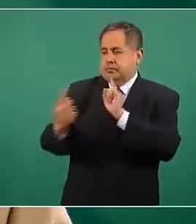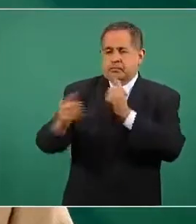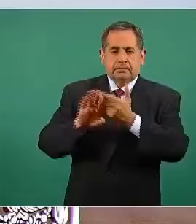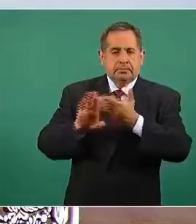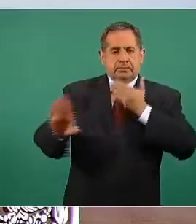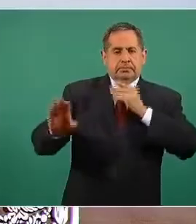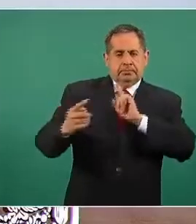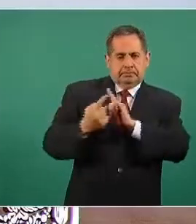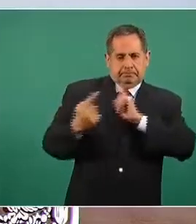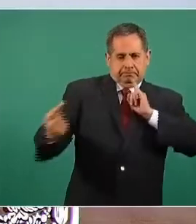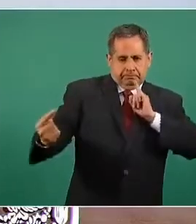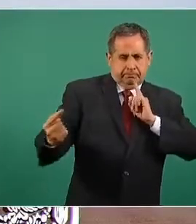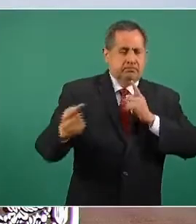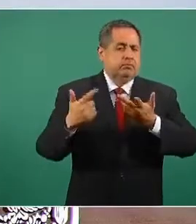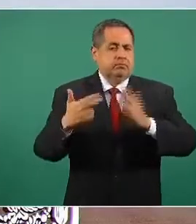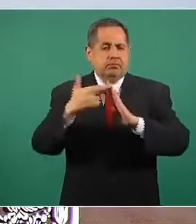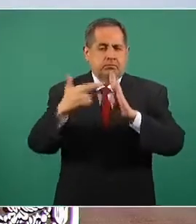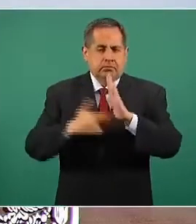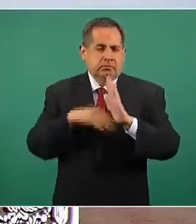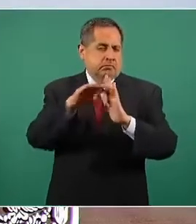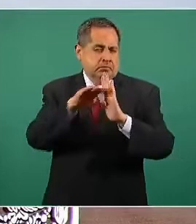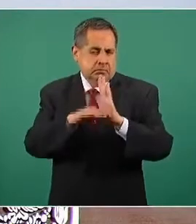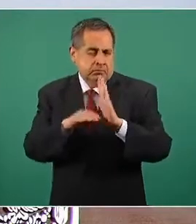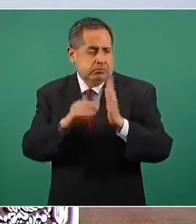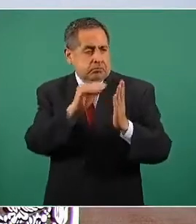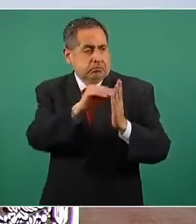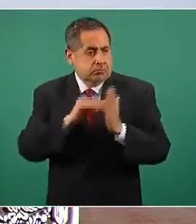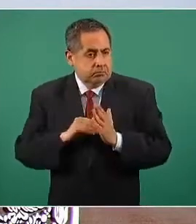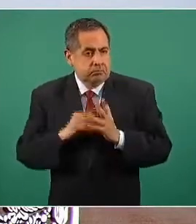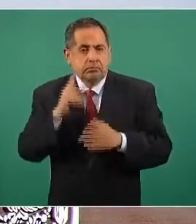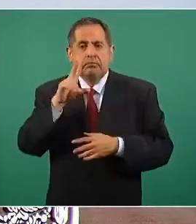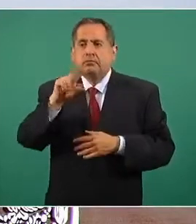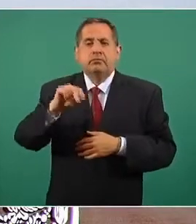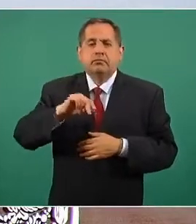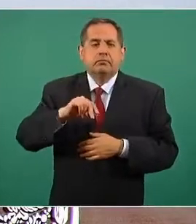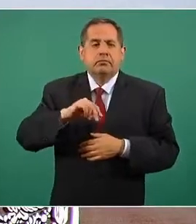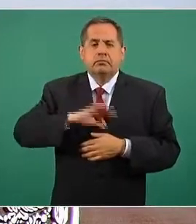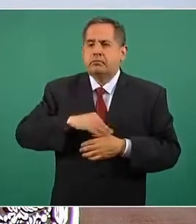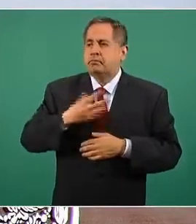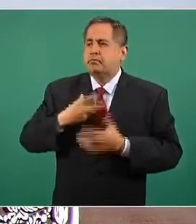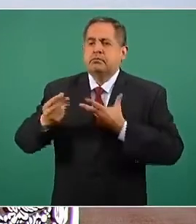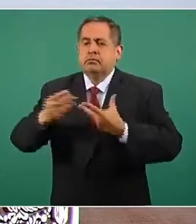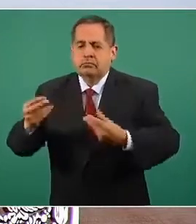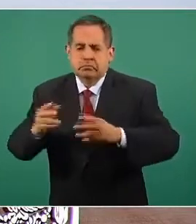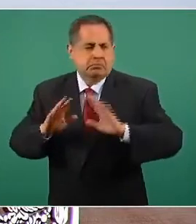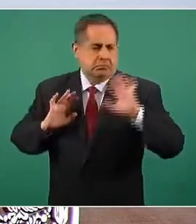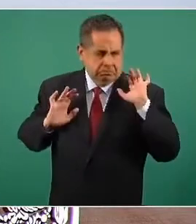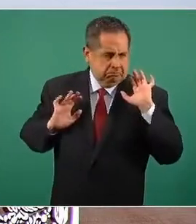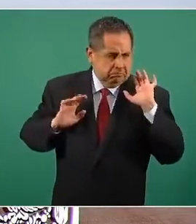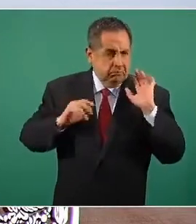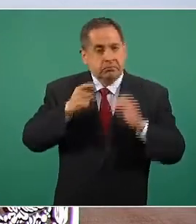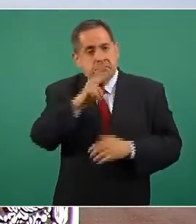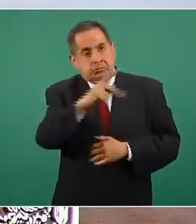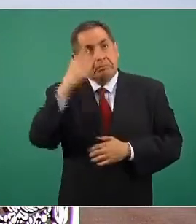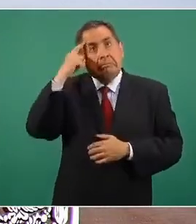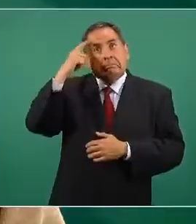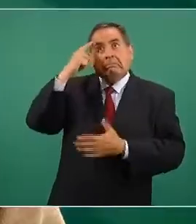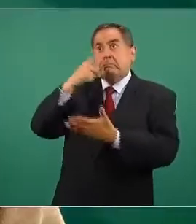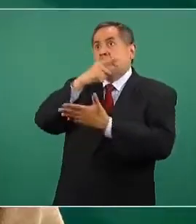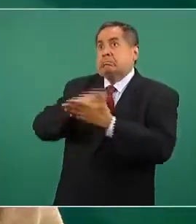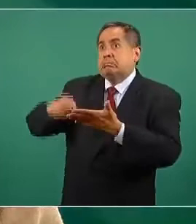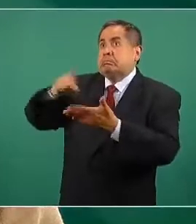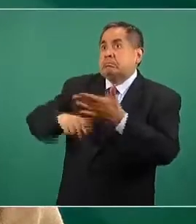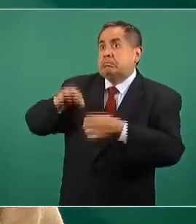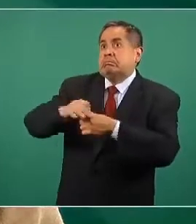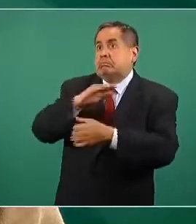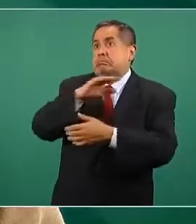de seguridad que podamos tener para no contagiarnos. Eso sí, pero de ninguna manera tengo